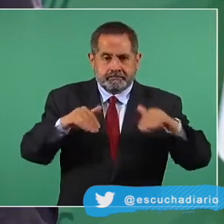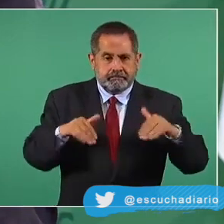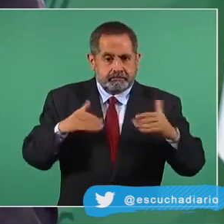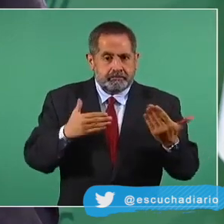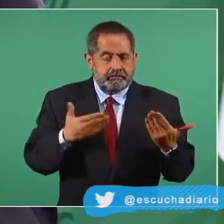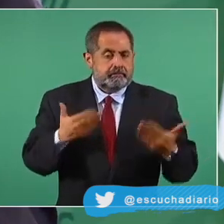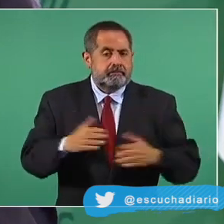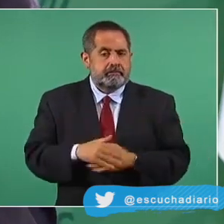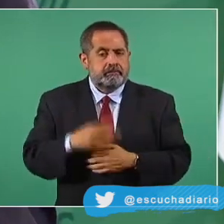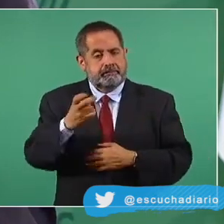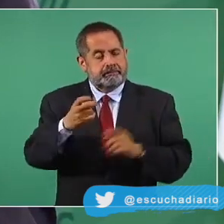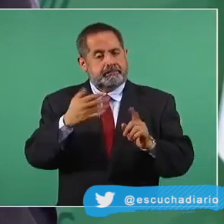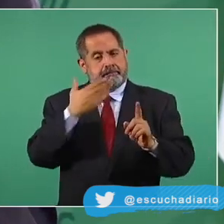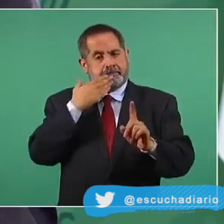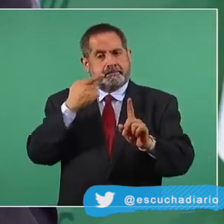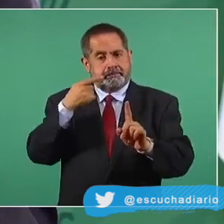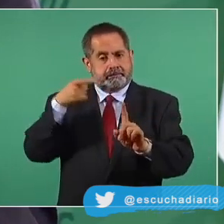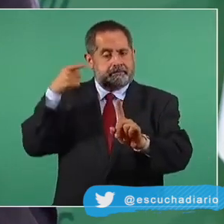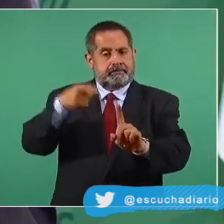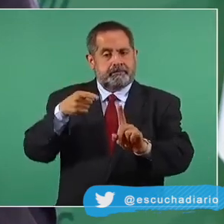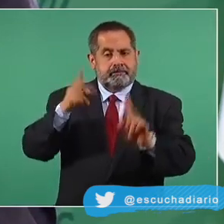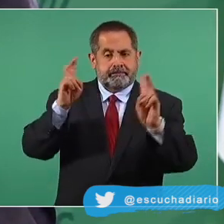Pero ese es un tema.